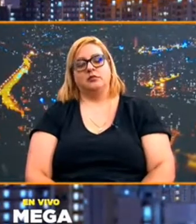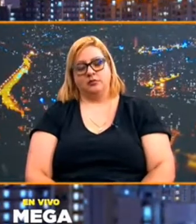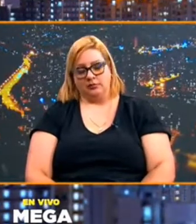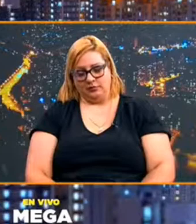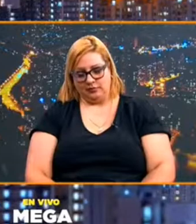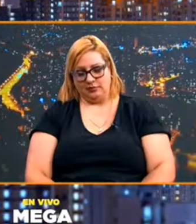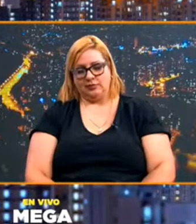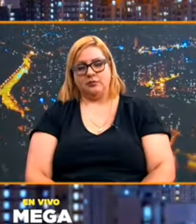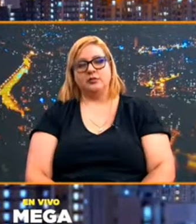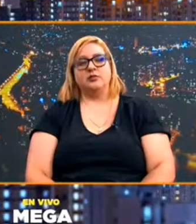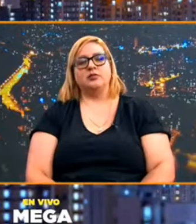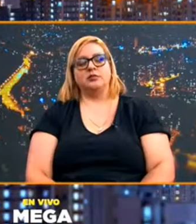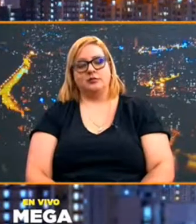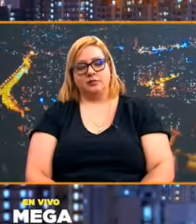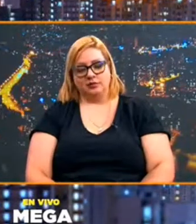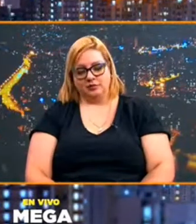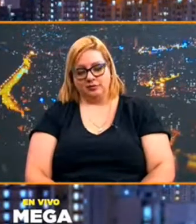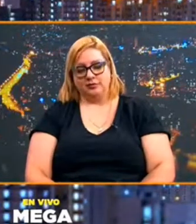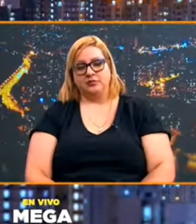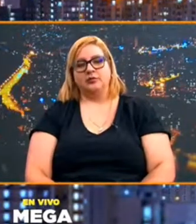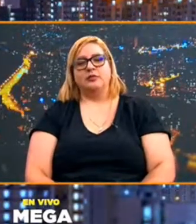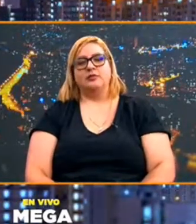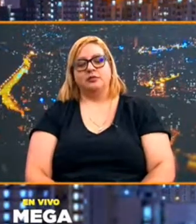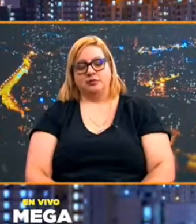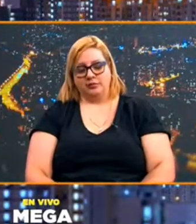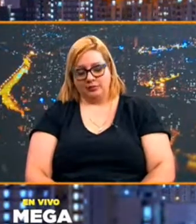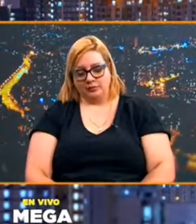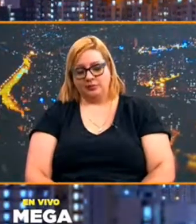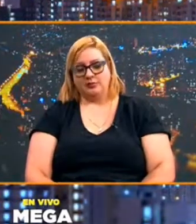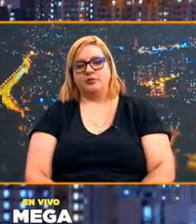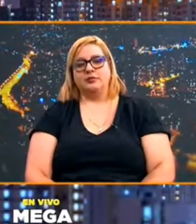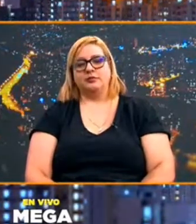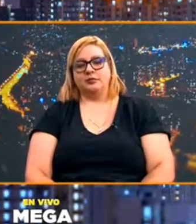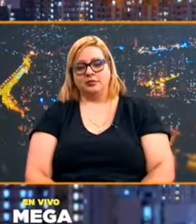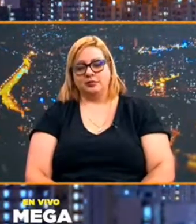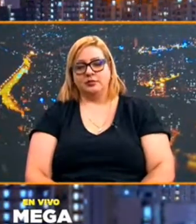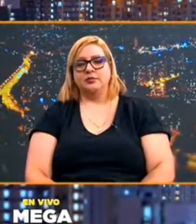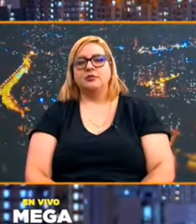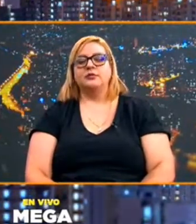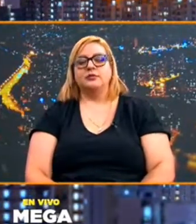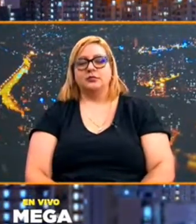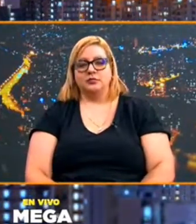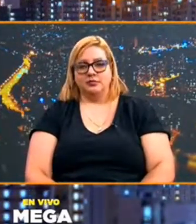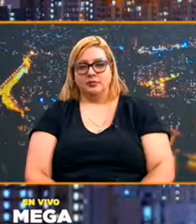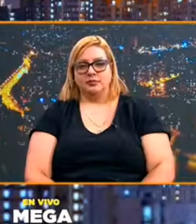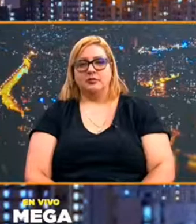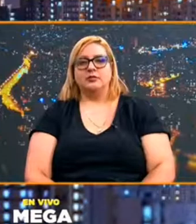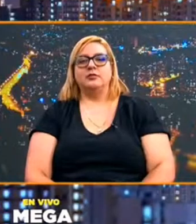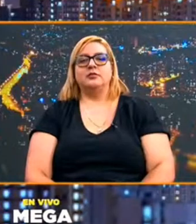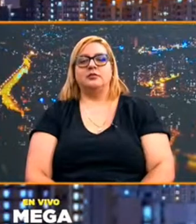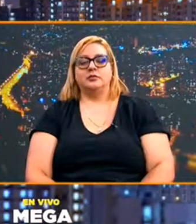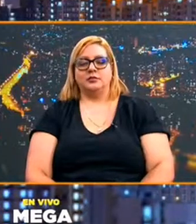Vilá. Y fue tan cobarde Julio Núñez de coger su página de internet,